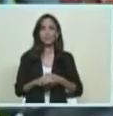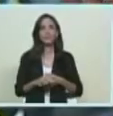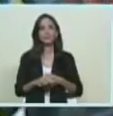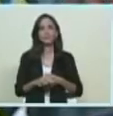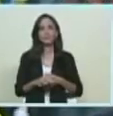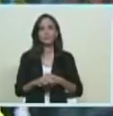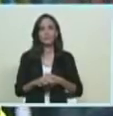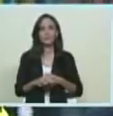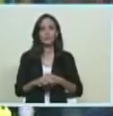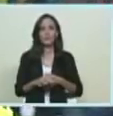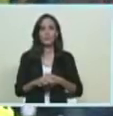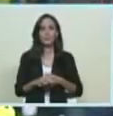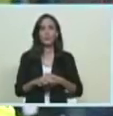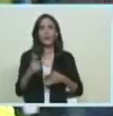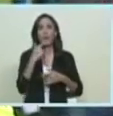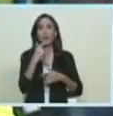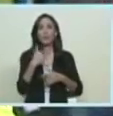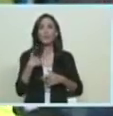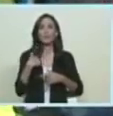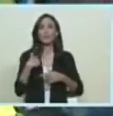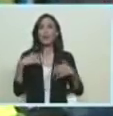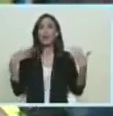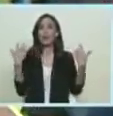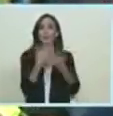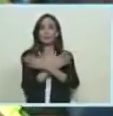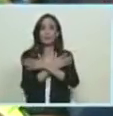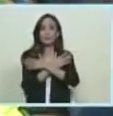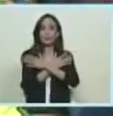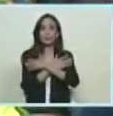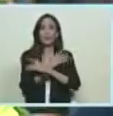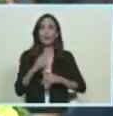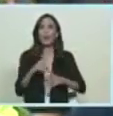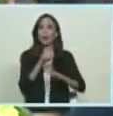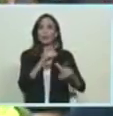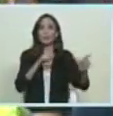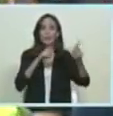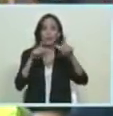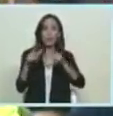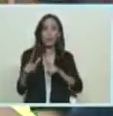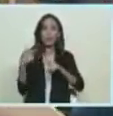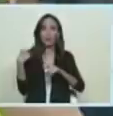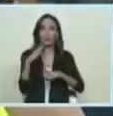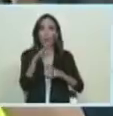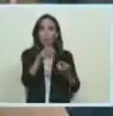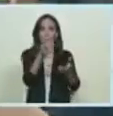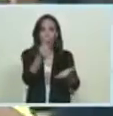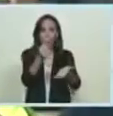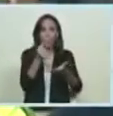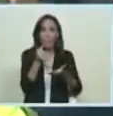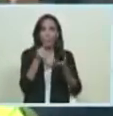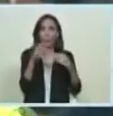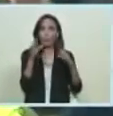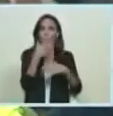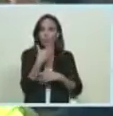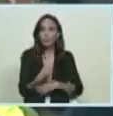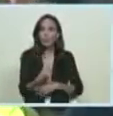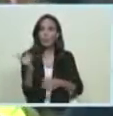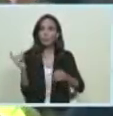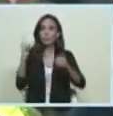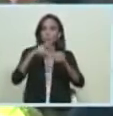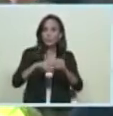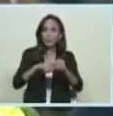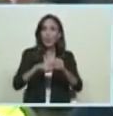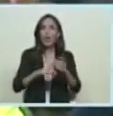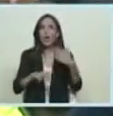Dicto. Dice, felicidades. Para completar la asignación del bono navideño, debe ingresar al link que es